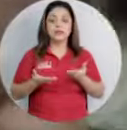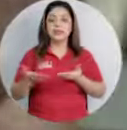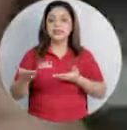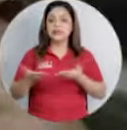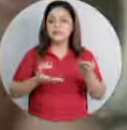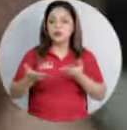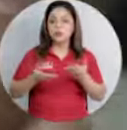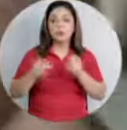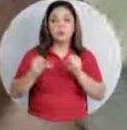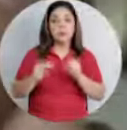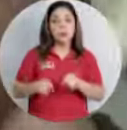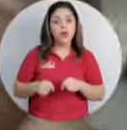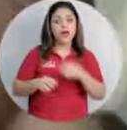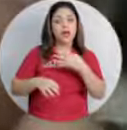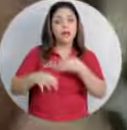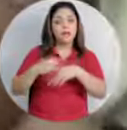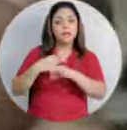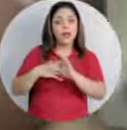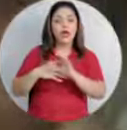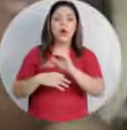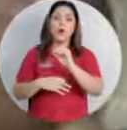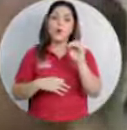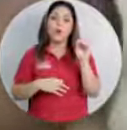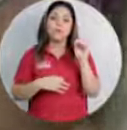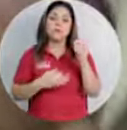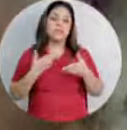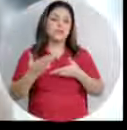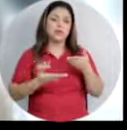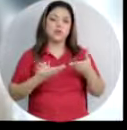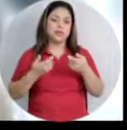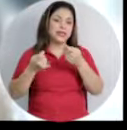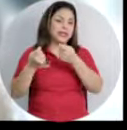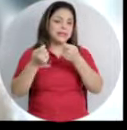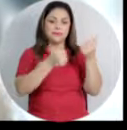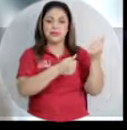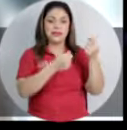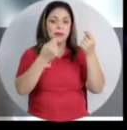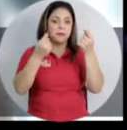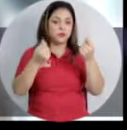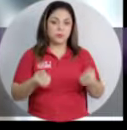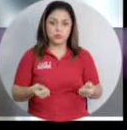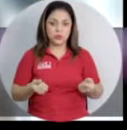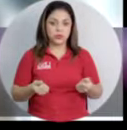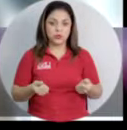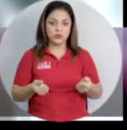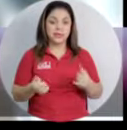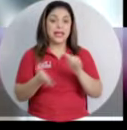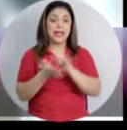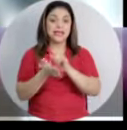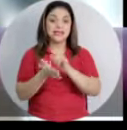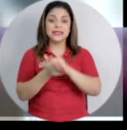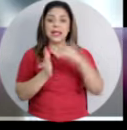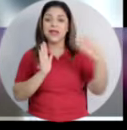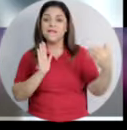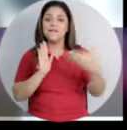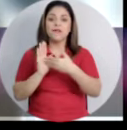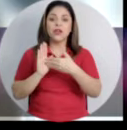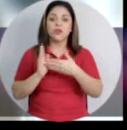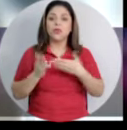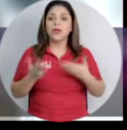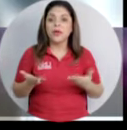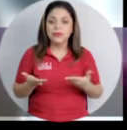ser servicios que se puedan sustituir o servicios que se puedan eliminar del presupuesto. ¿Qué efecto va a tener esto